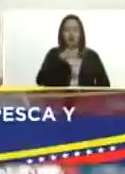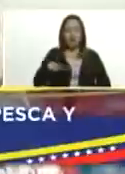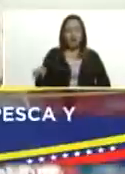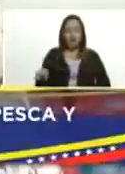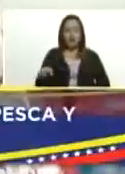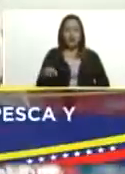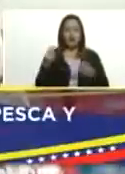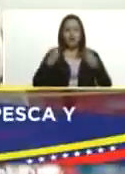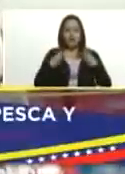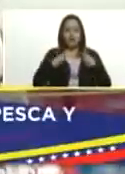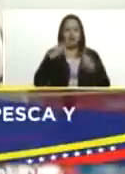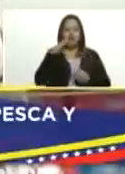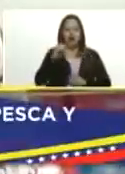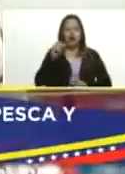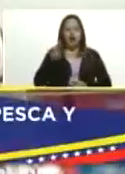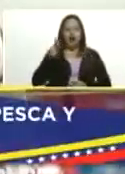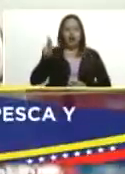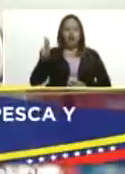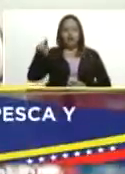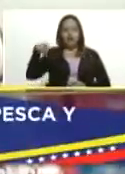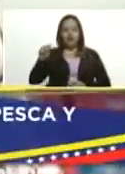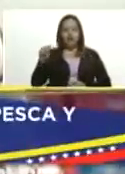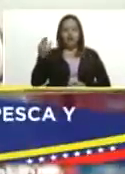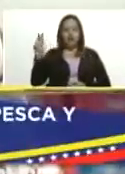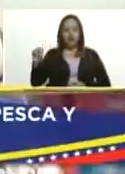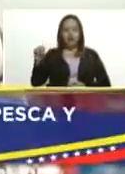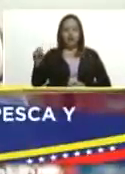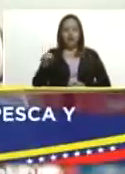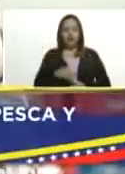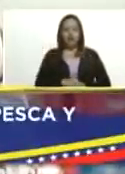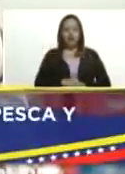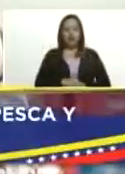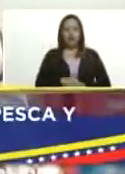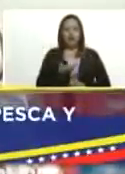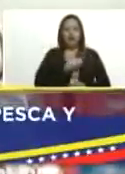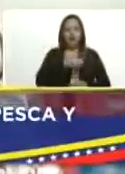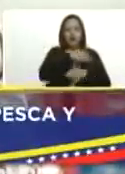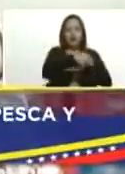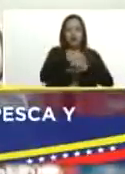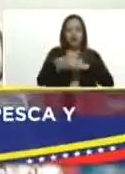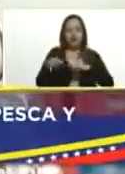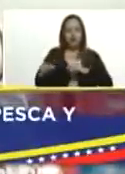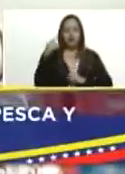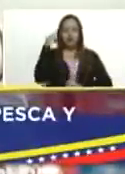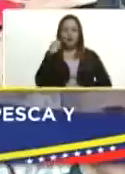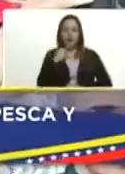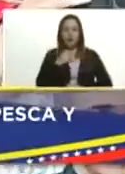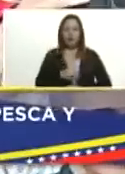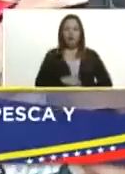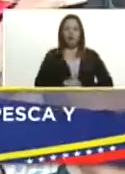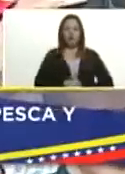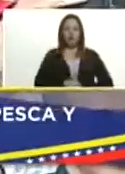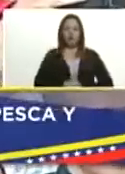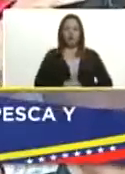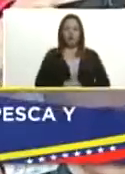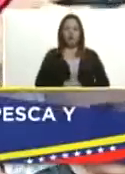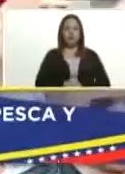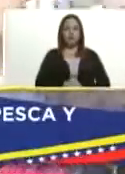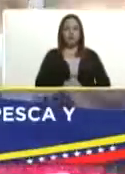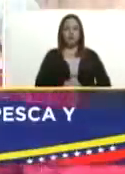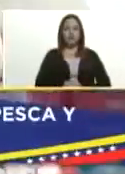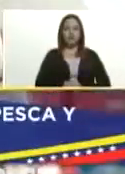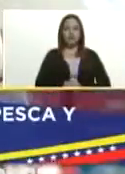Carúpano. El alcalde del municipio Bolívar, Mariguitar, Héctor Frontado, tierra de